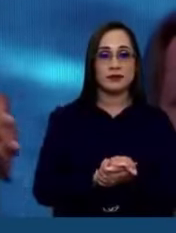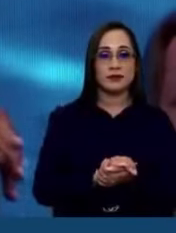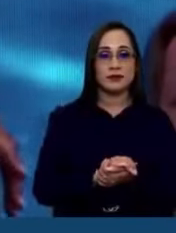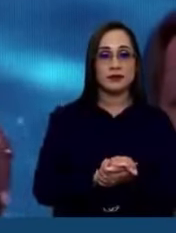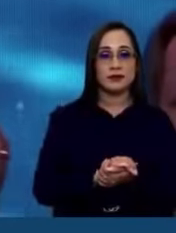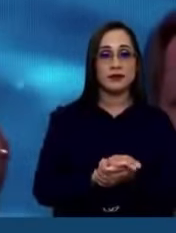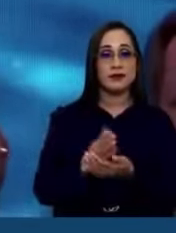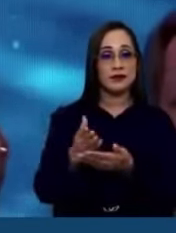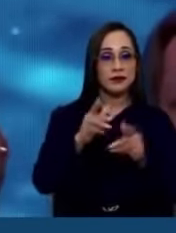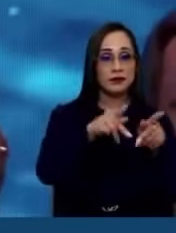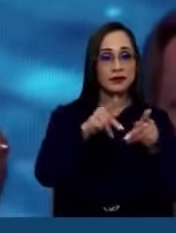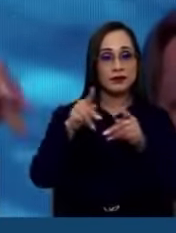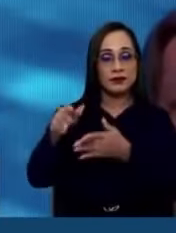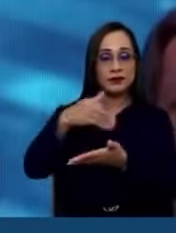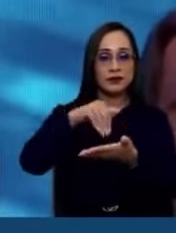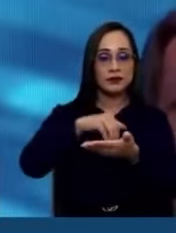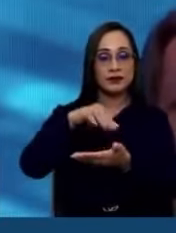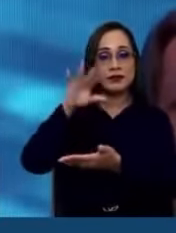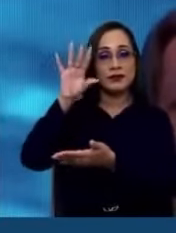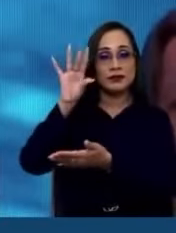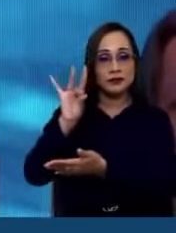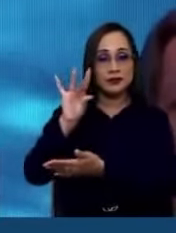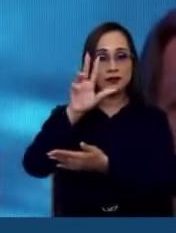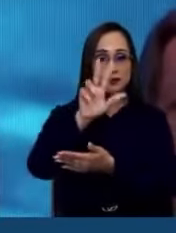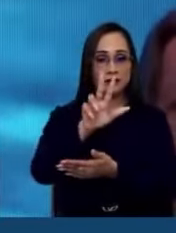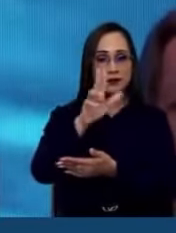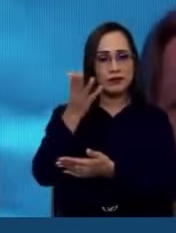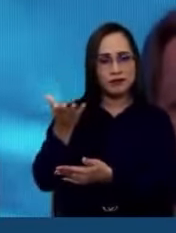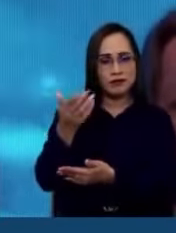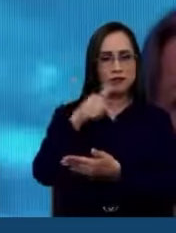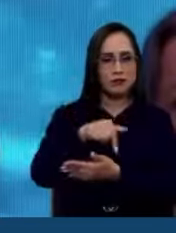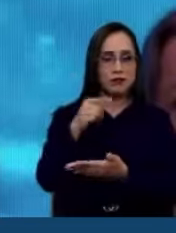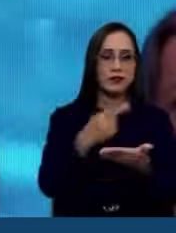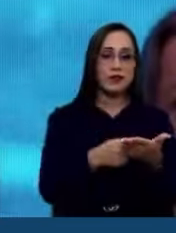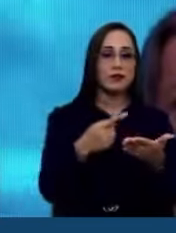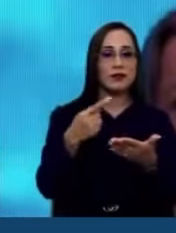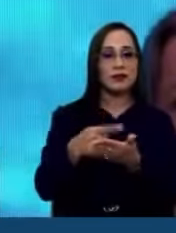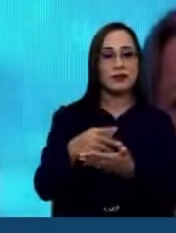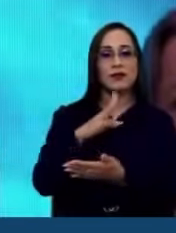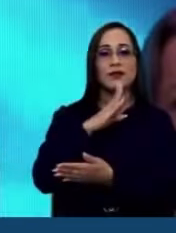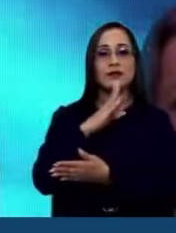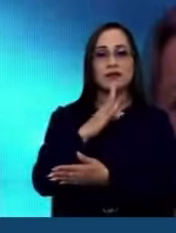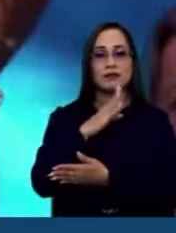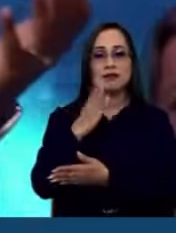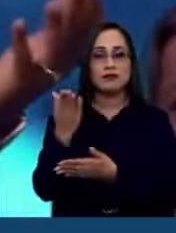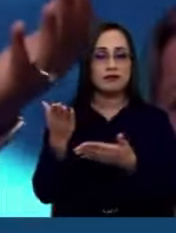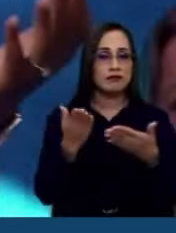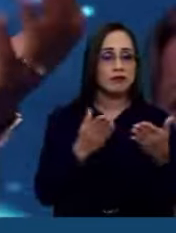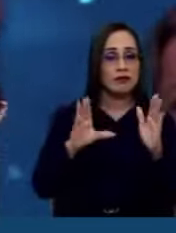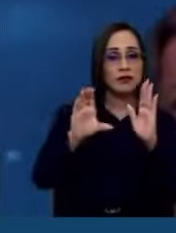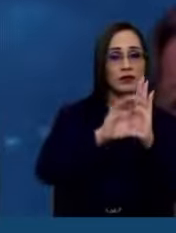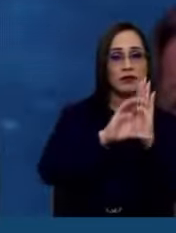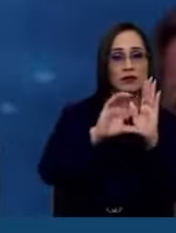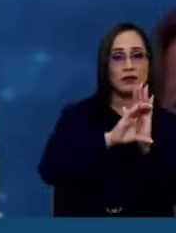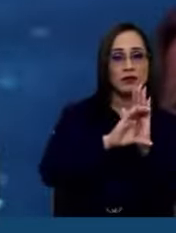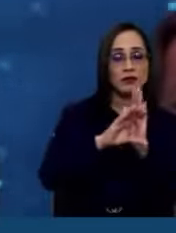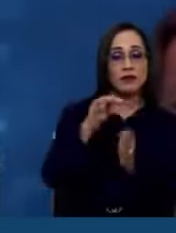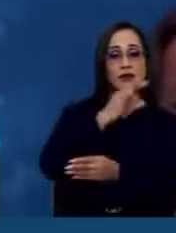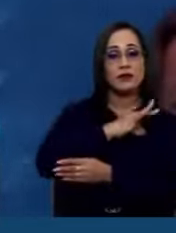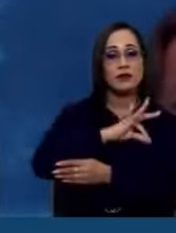vecino del circuito 83 por qué estamos en este debate definiendo el rol constitucional y los